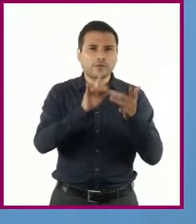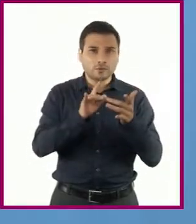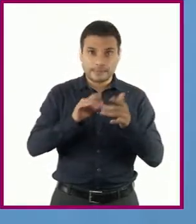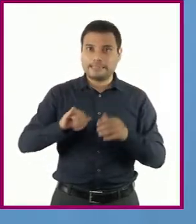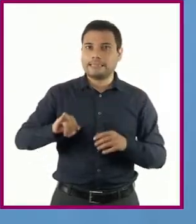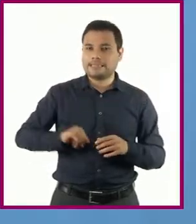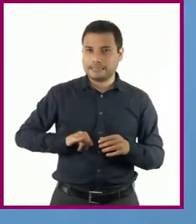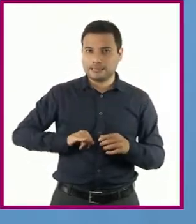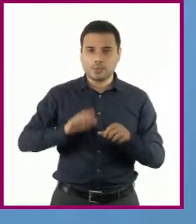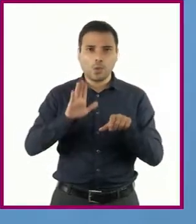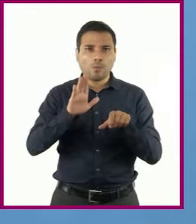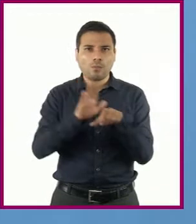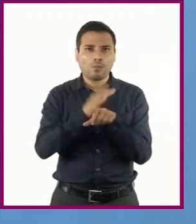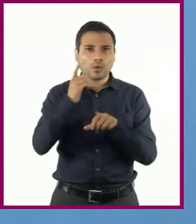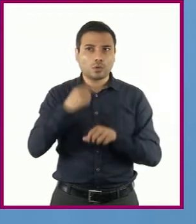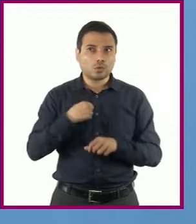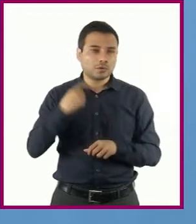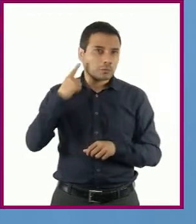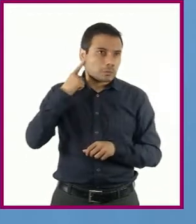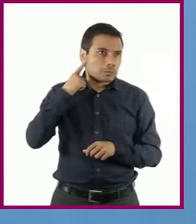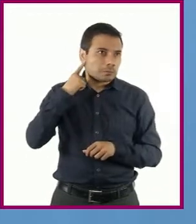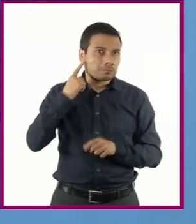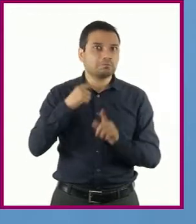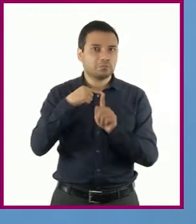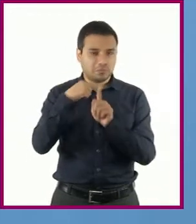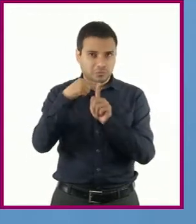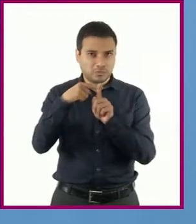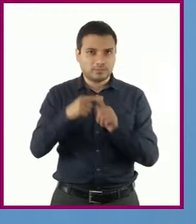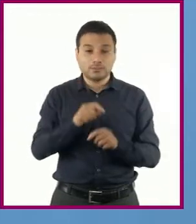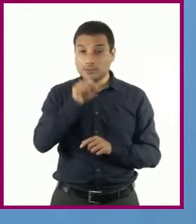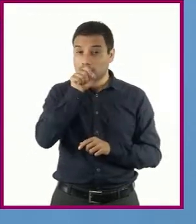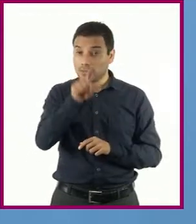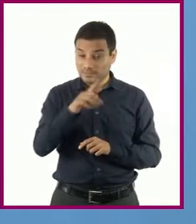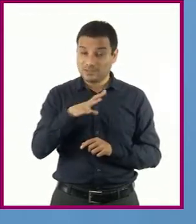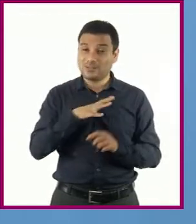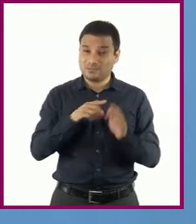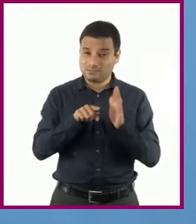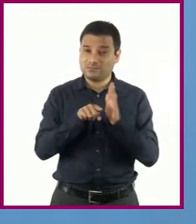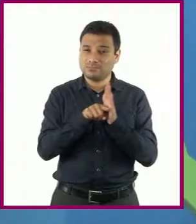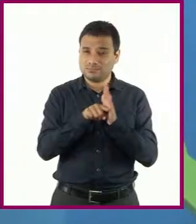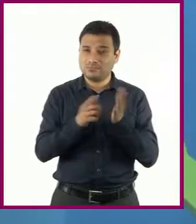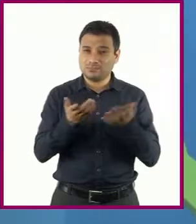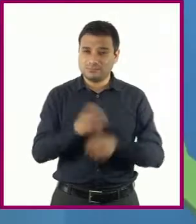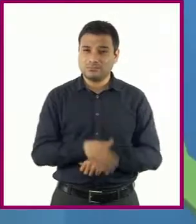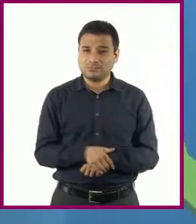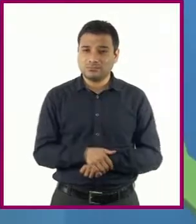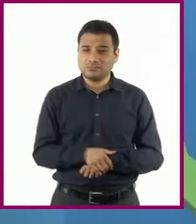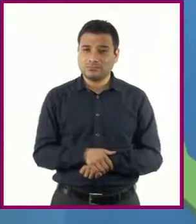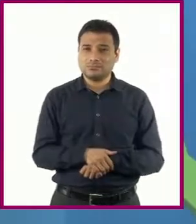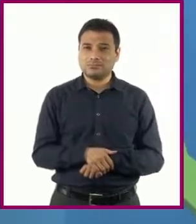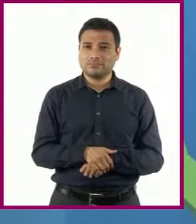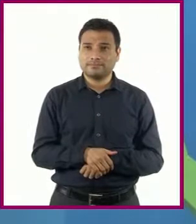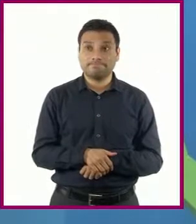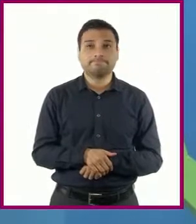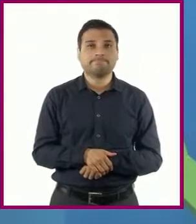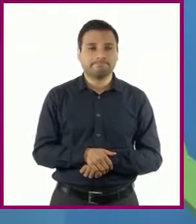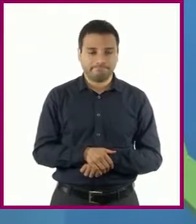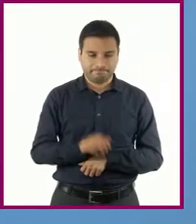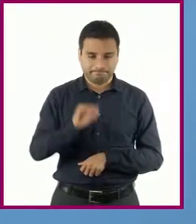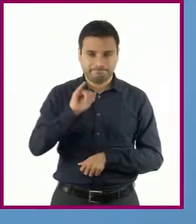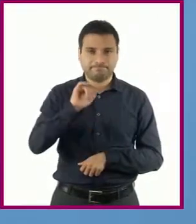porque he escuchado muchas cosas buenas sobre ella, pero también algunas no tan buenas. Esa es una buena